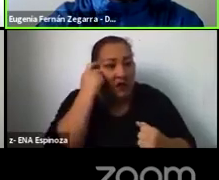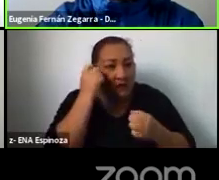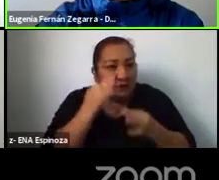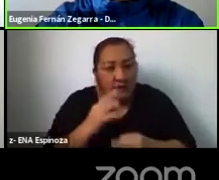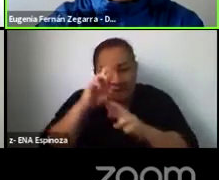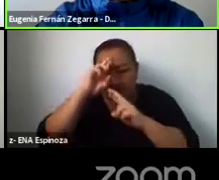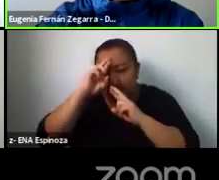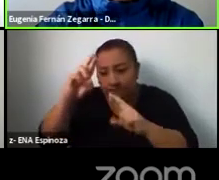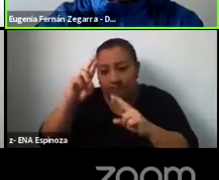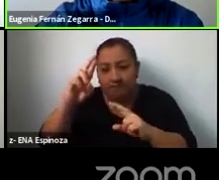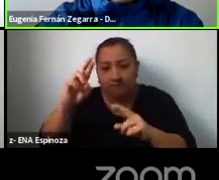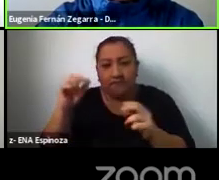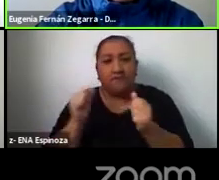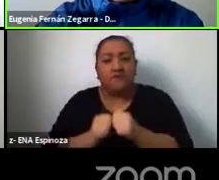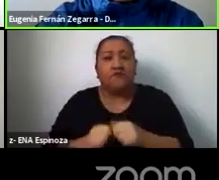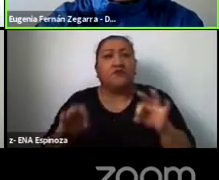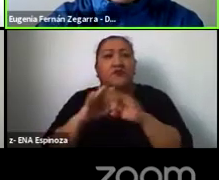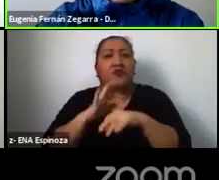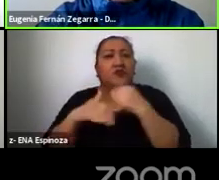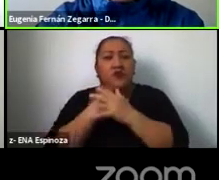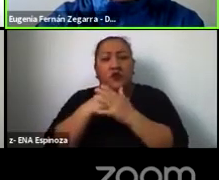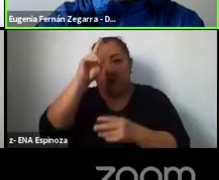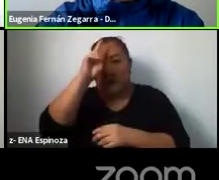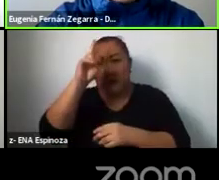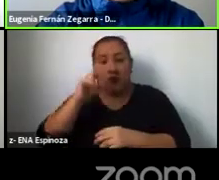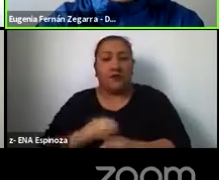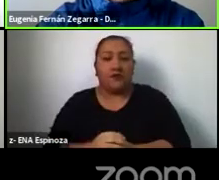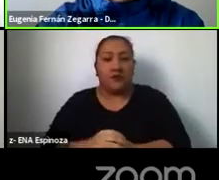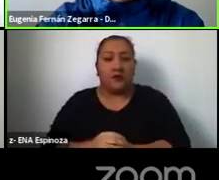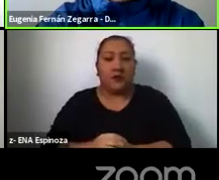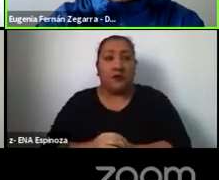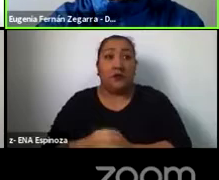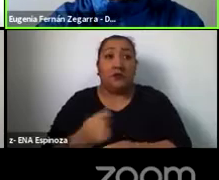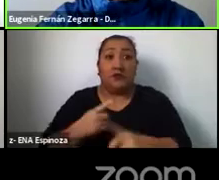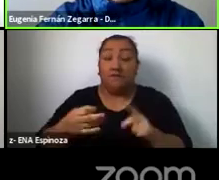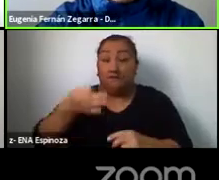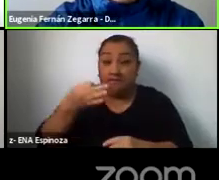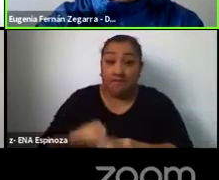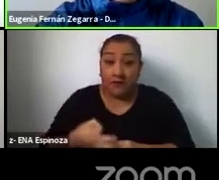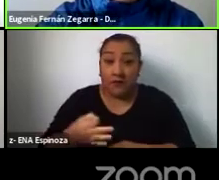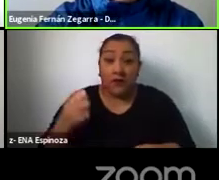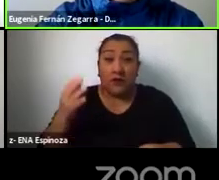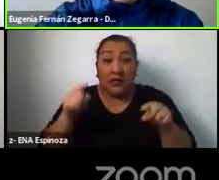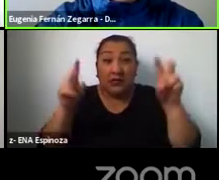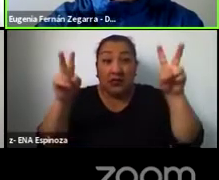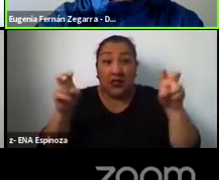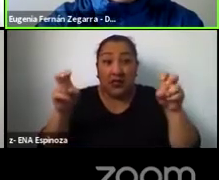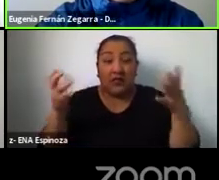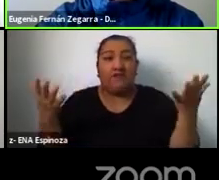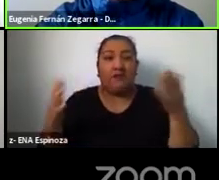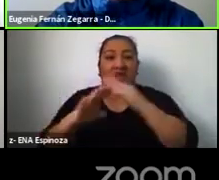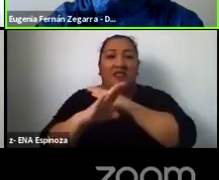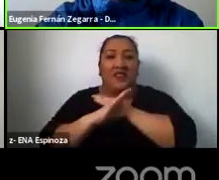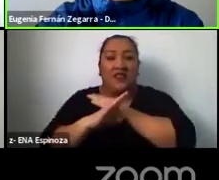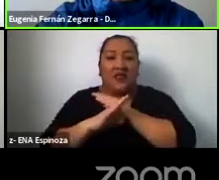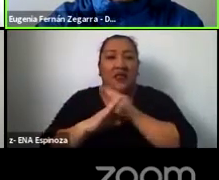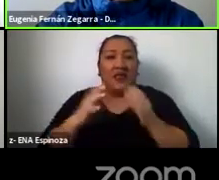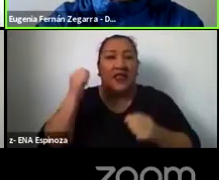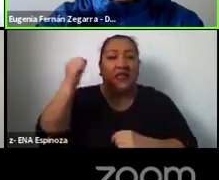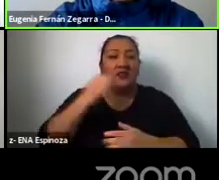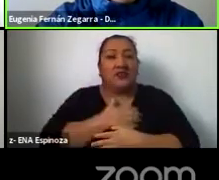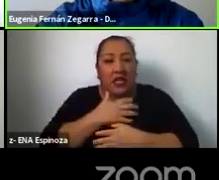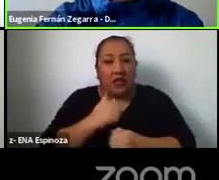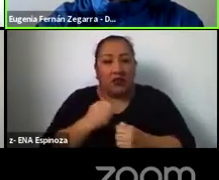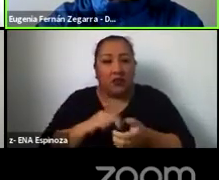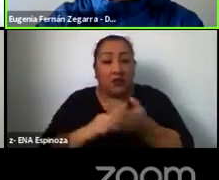y cumplimiento de la Política Nacional de Salud. Sin duda, en ese contexto, la defensa del derecho a la salud,